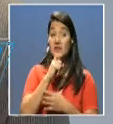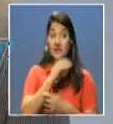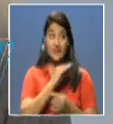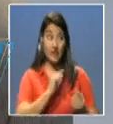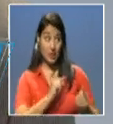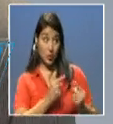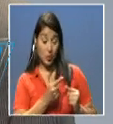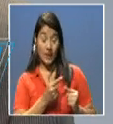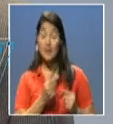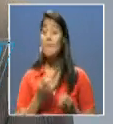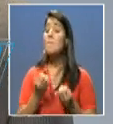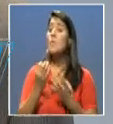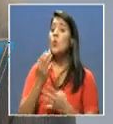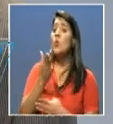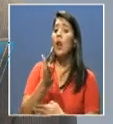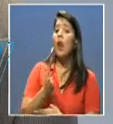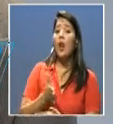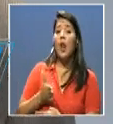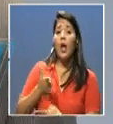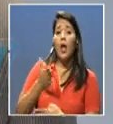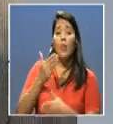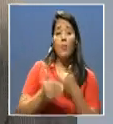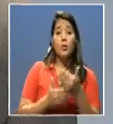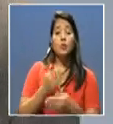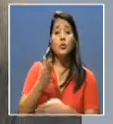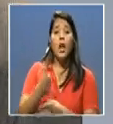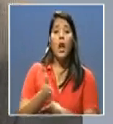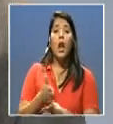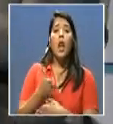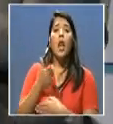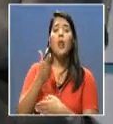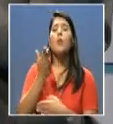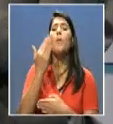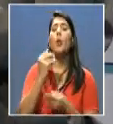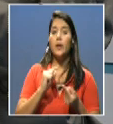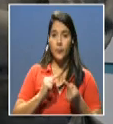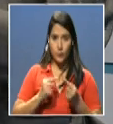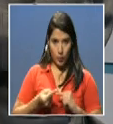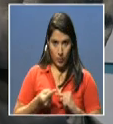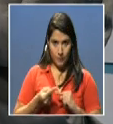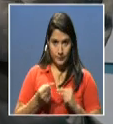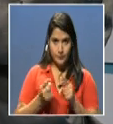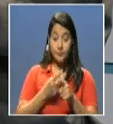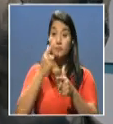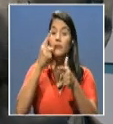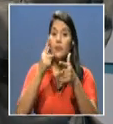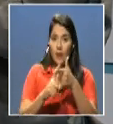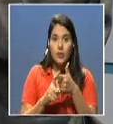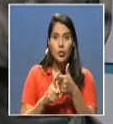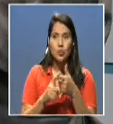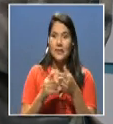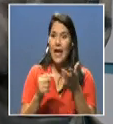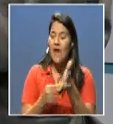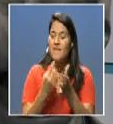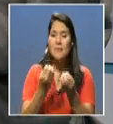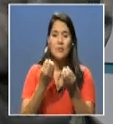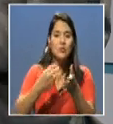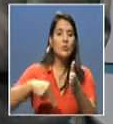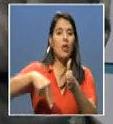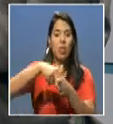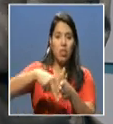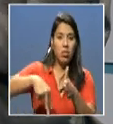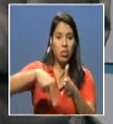muy lento, porque es doloroso. Y entonces se encuentran muchos obstáculos para ese